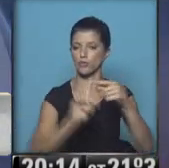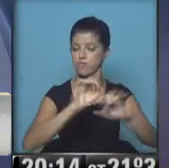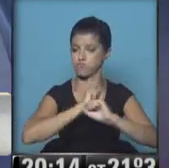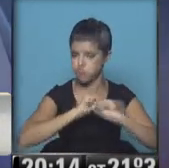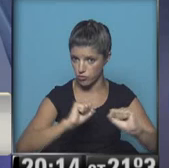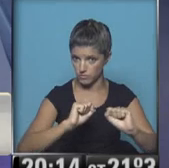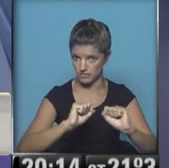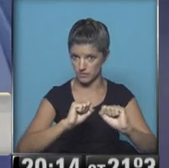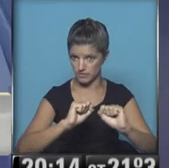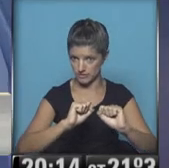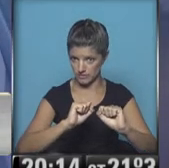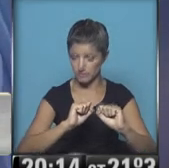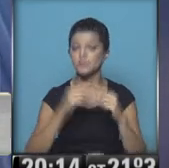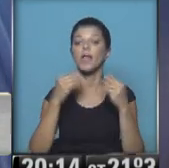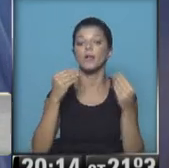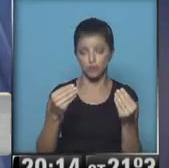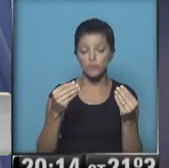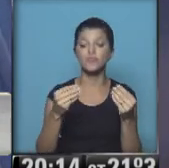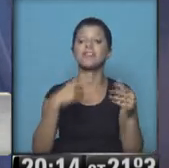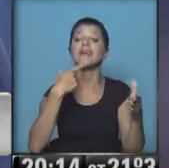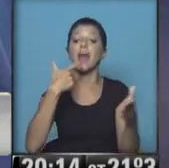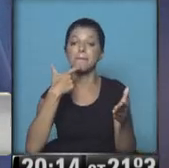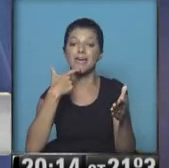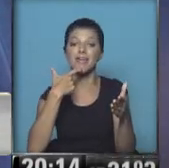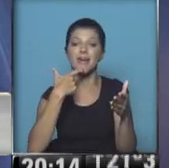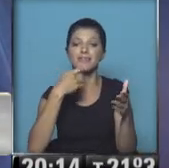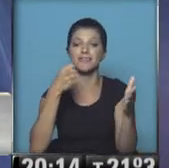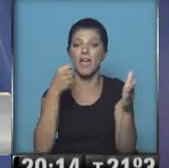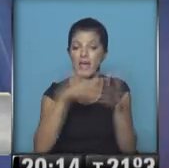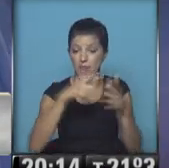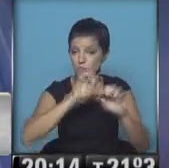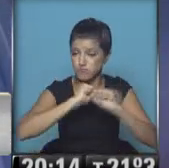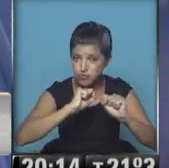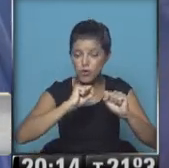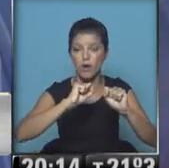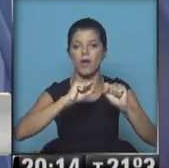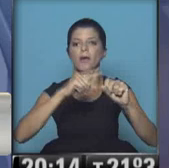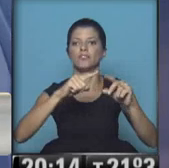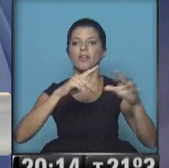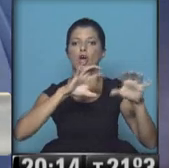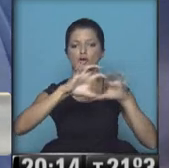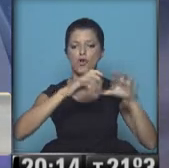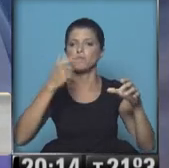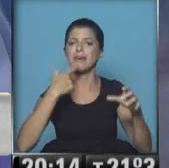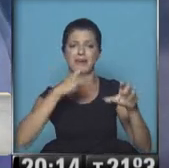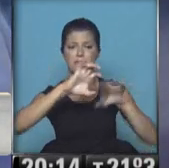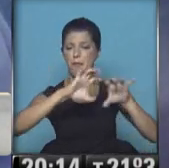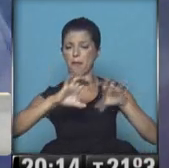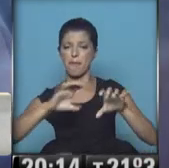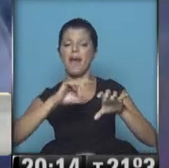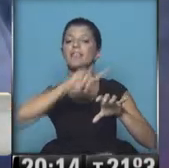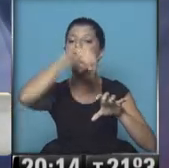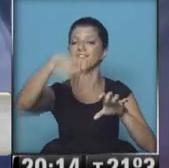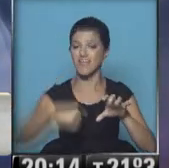que rompe las rocas y las particula, produce ceniza, es la interacción entre el hielo y la